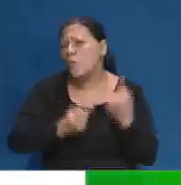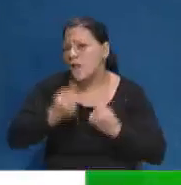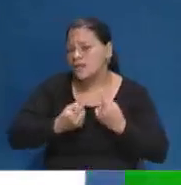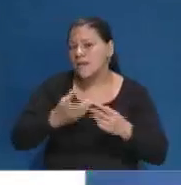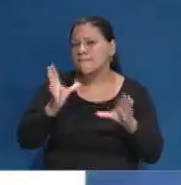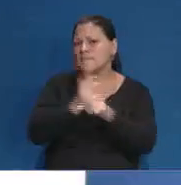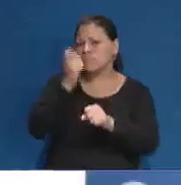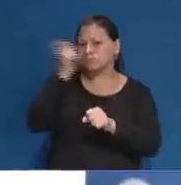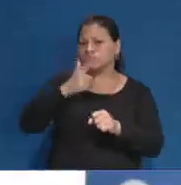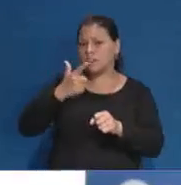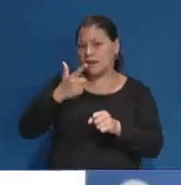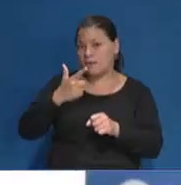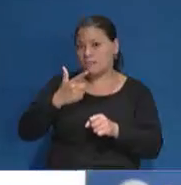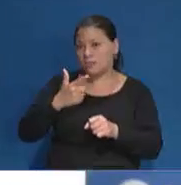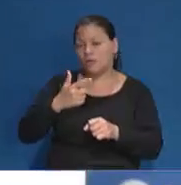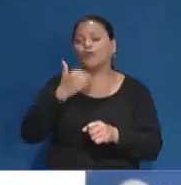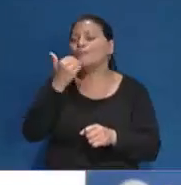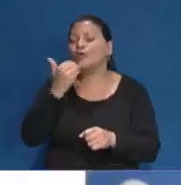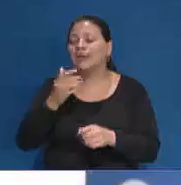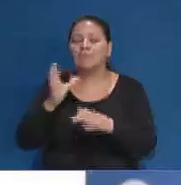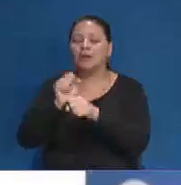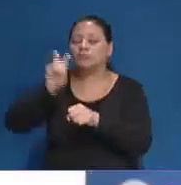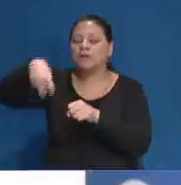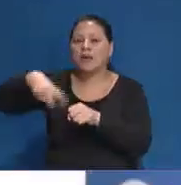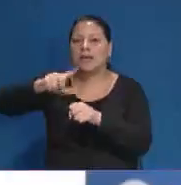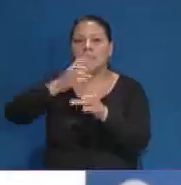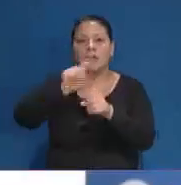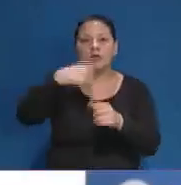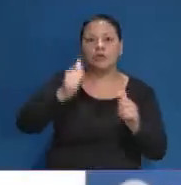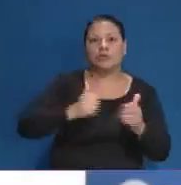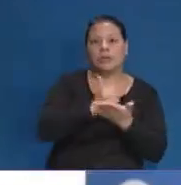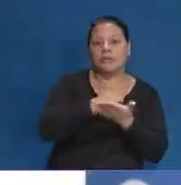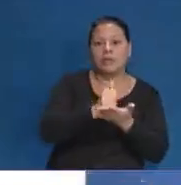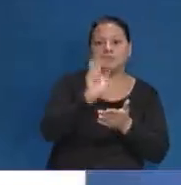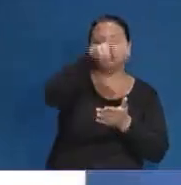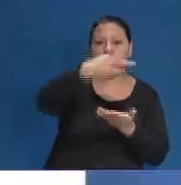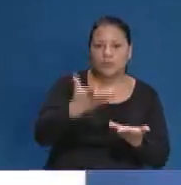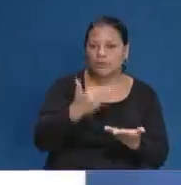ágil, aunque tenga la molestia del transbordo. Es molesto, pero es la única posibilidad de que